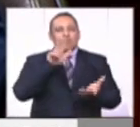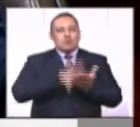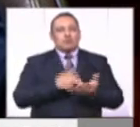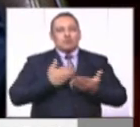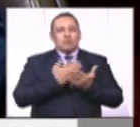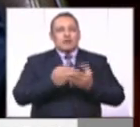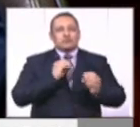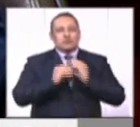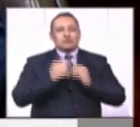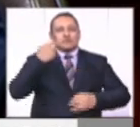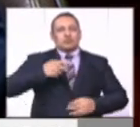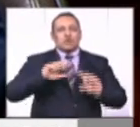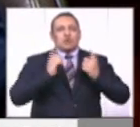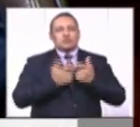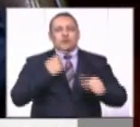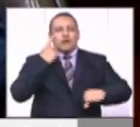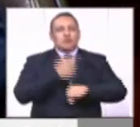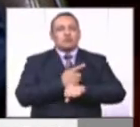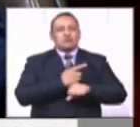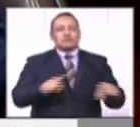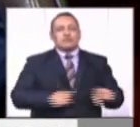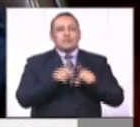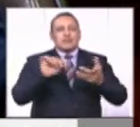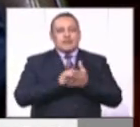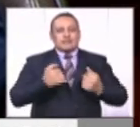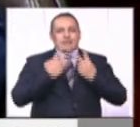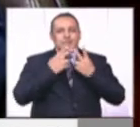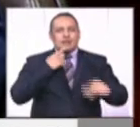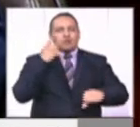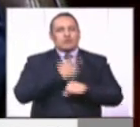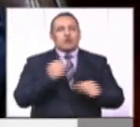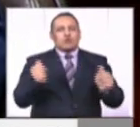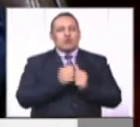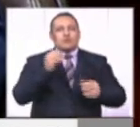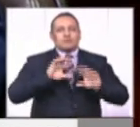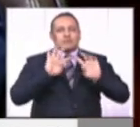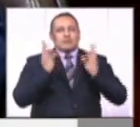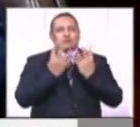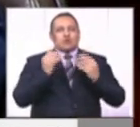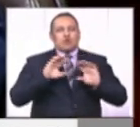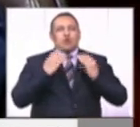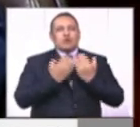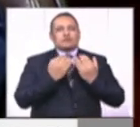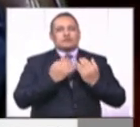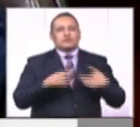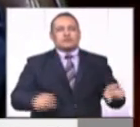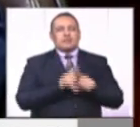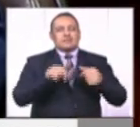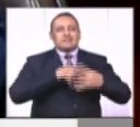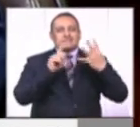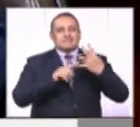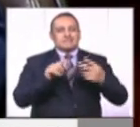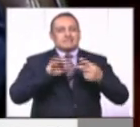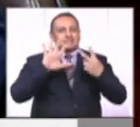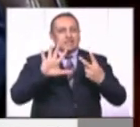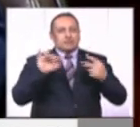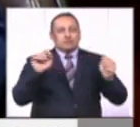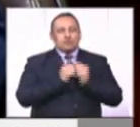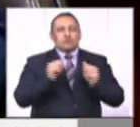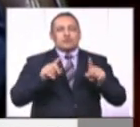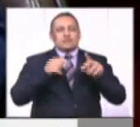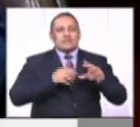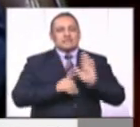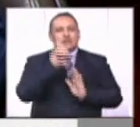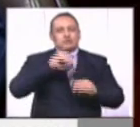conformación de la subcomisión acus adora para formular acusación ante el pleno del Congreso de la República séptimo durante el